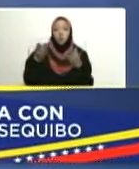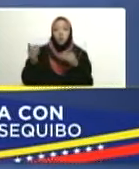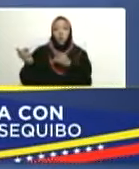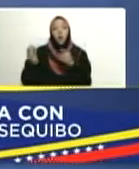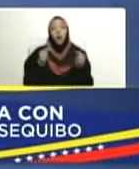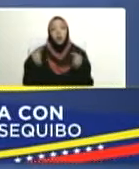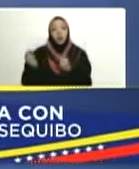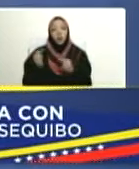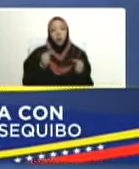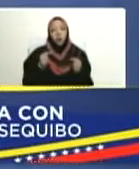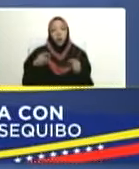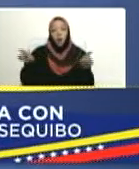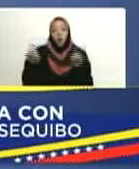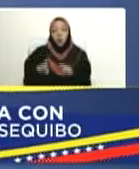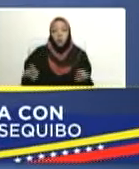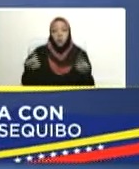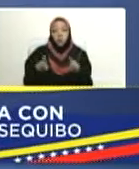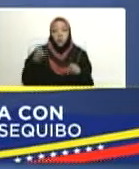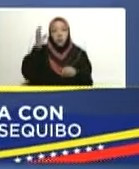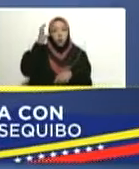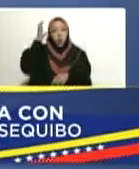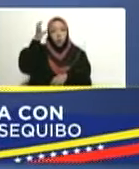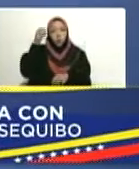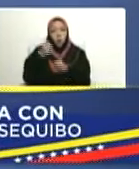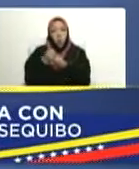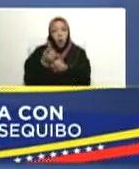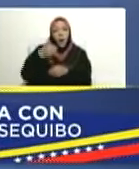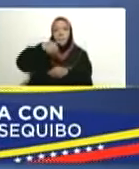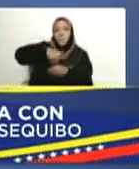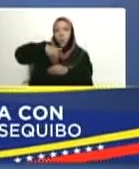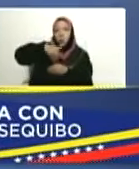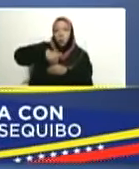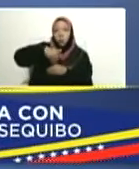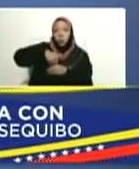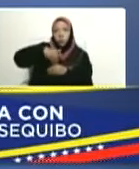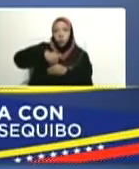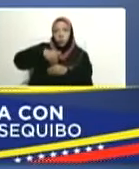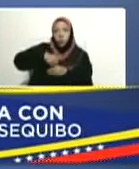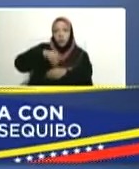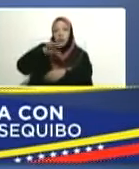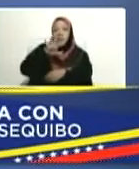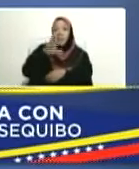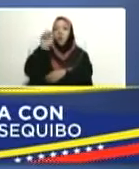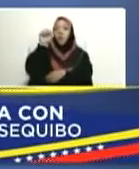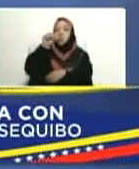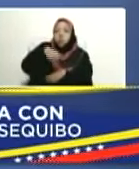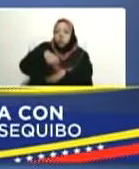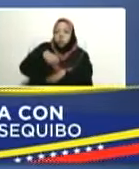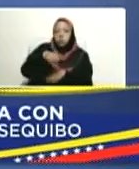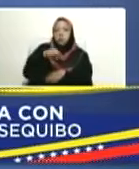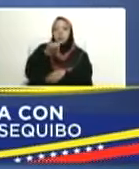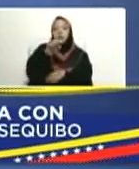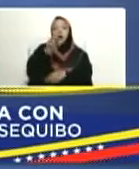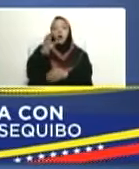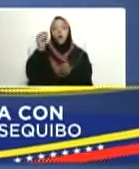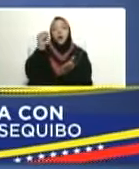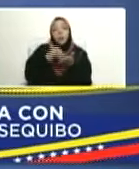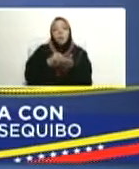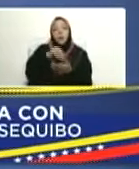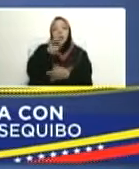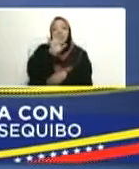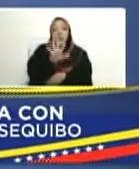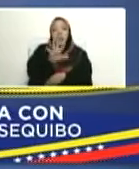educar, a formar conciencia y a movilizar el voto. Cinco veces sí, puedo decirlo, la